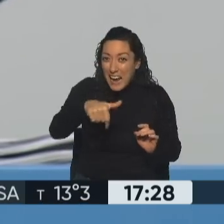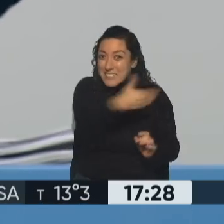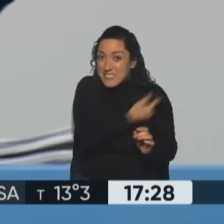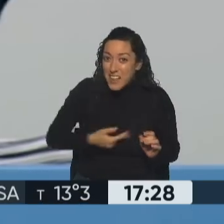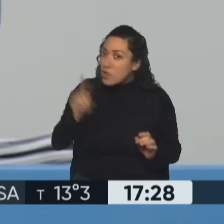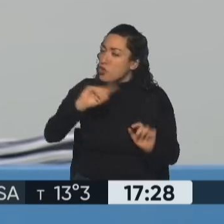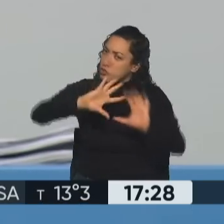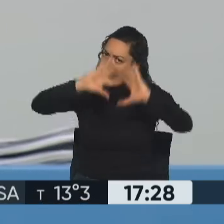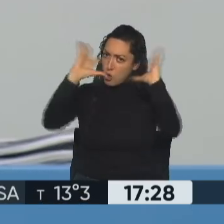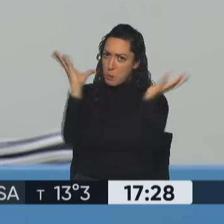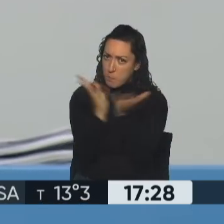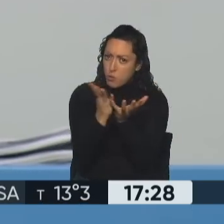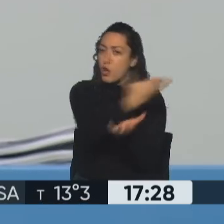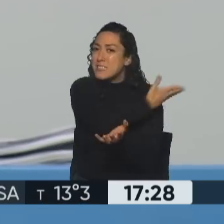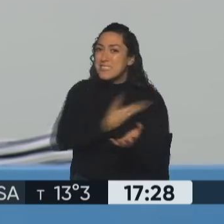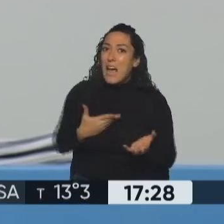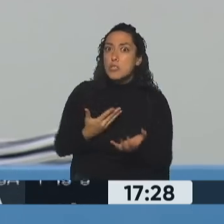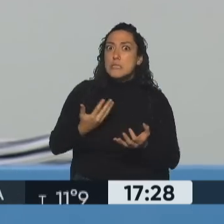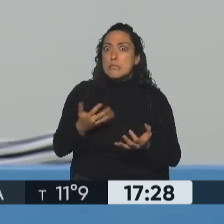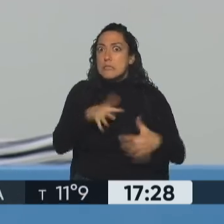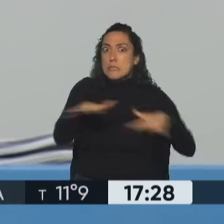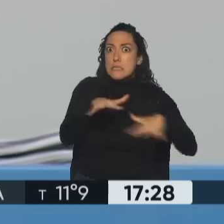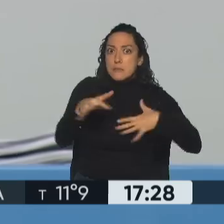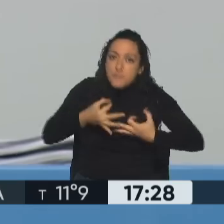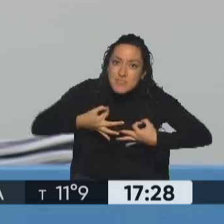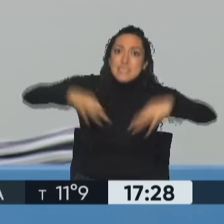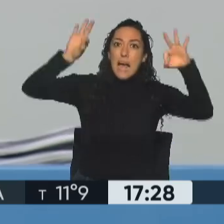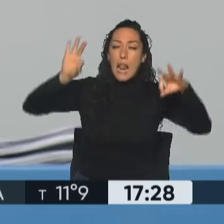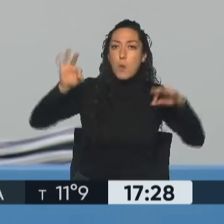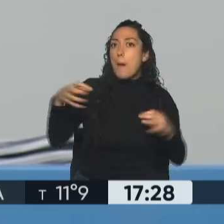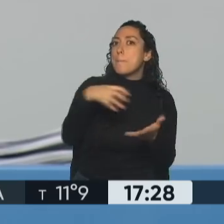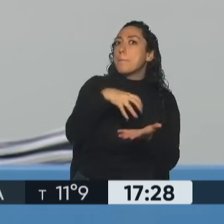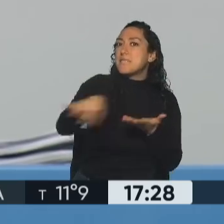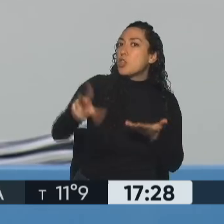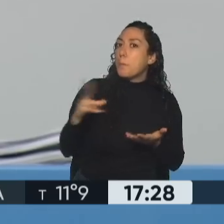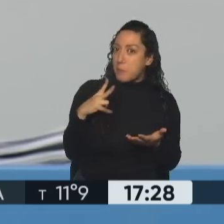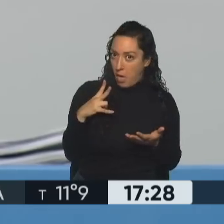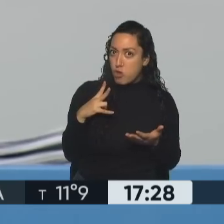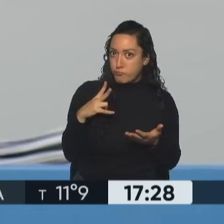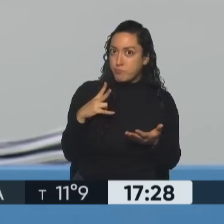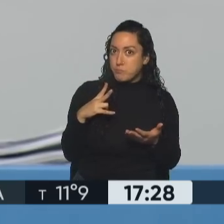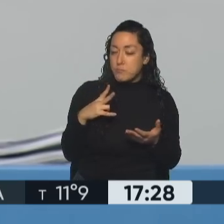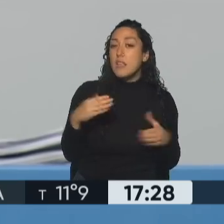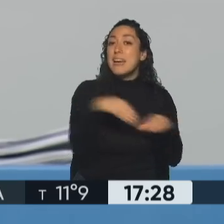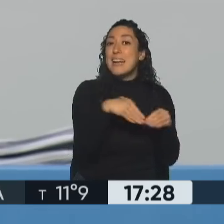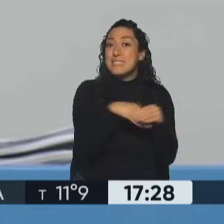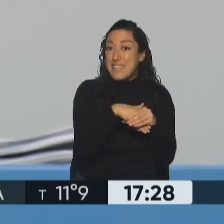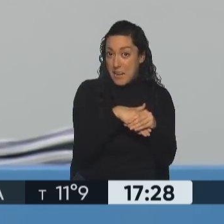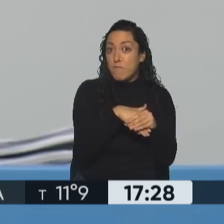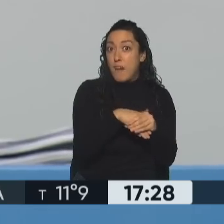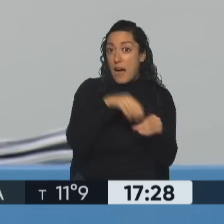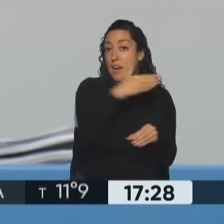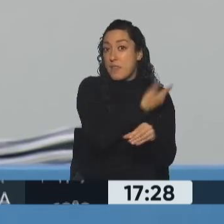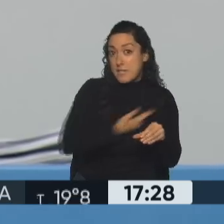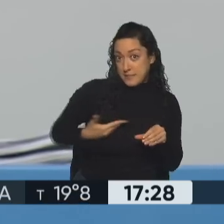mundo, el Estado salió a socorrer al sector privado. La Reserva Federal norteamericana, o sea, el